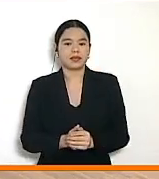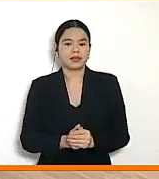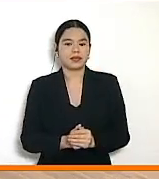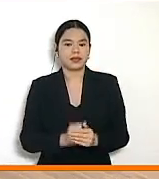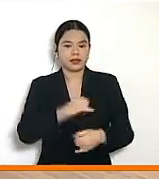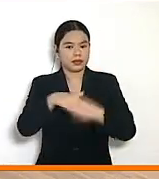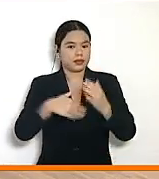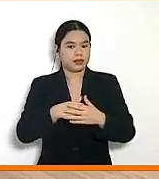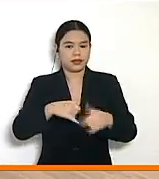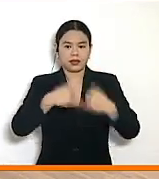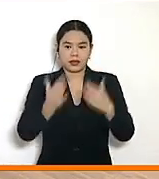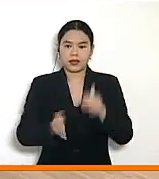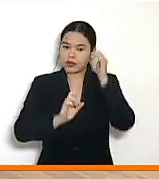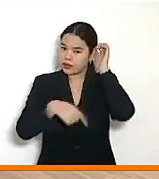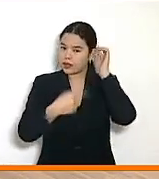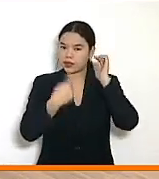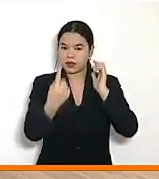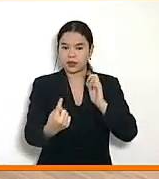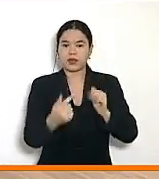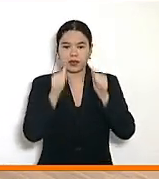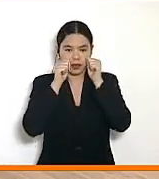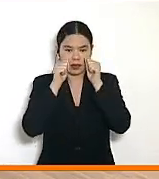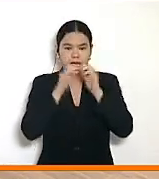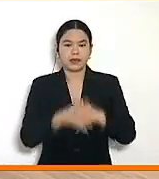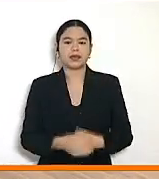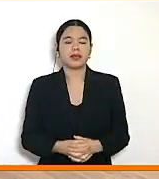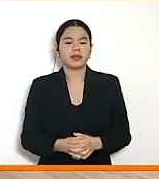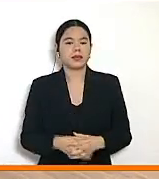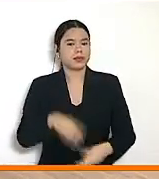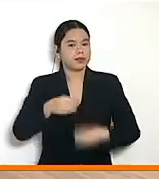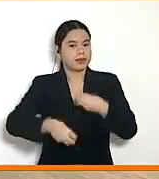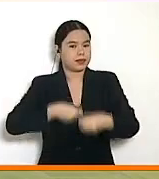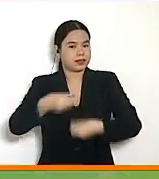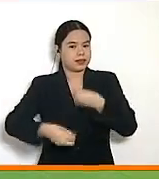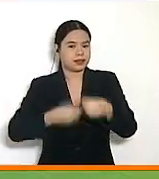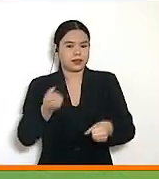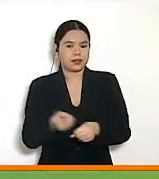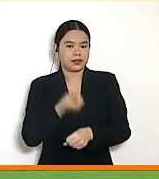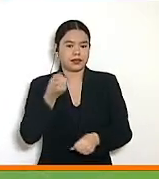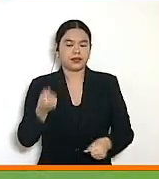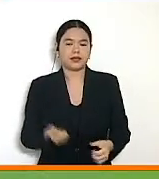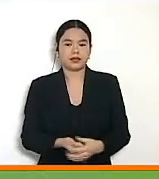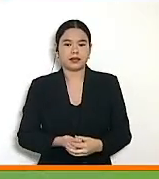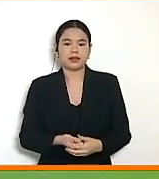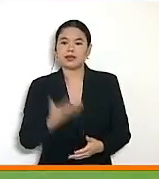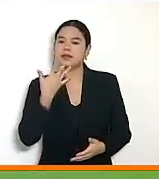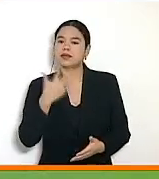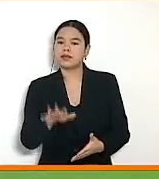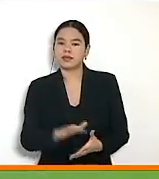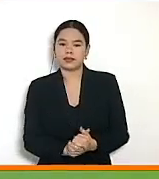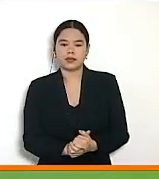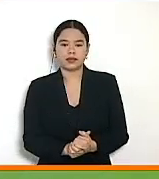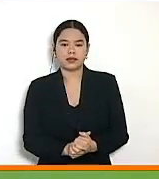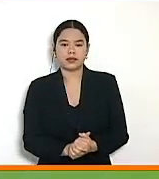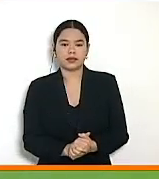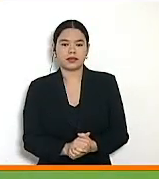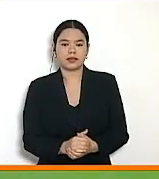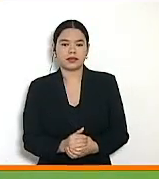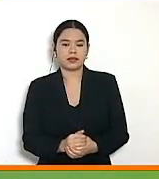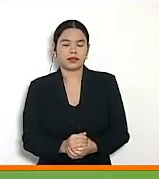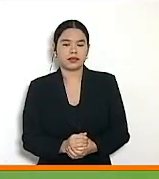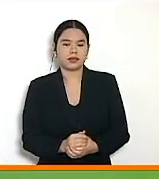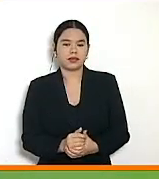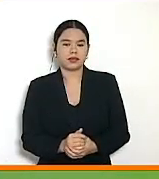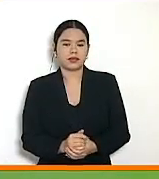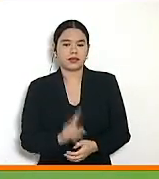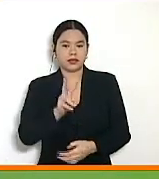si eres jugador para más o no atento porque el número ganador de alta este es